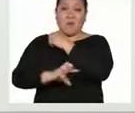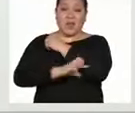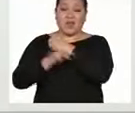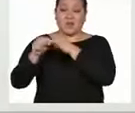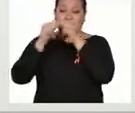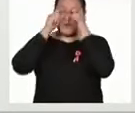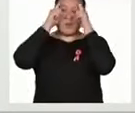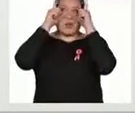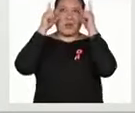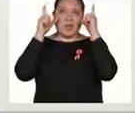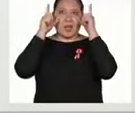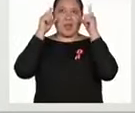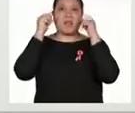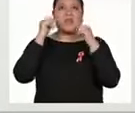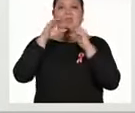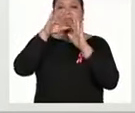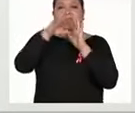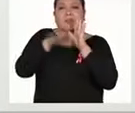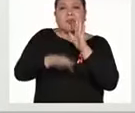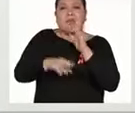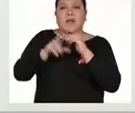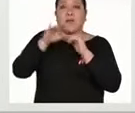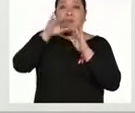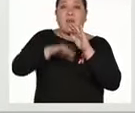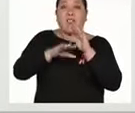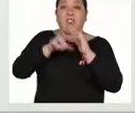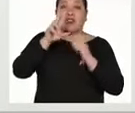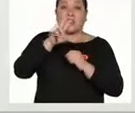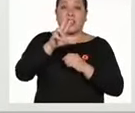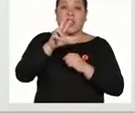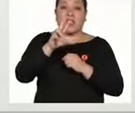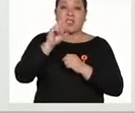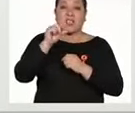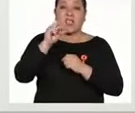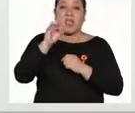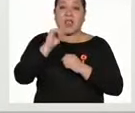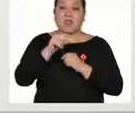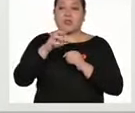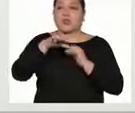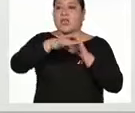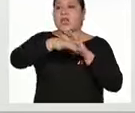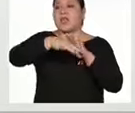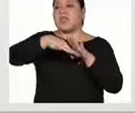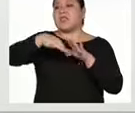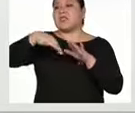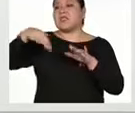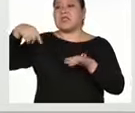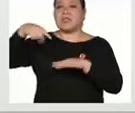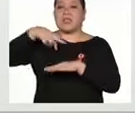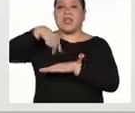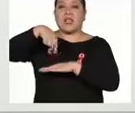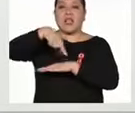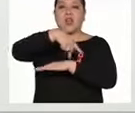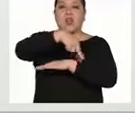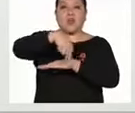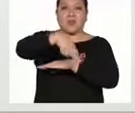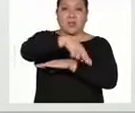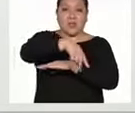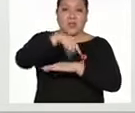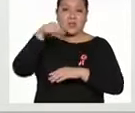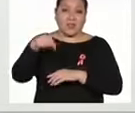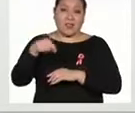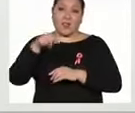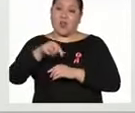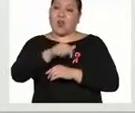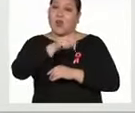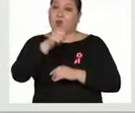despertar un día a -3 grados y salir a caminar por la puna. mientras que otro habitante de país con